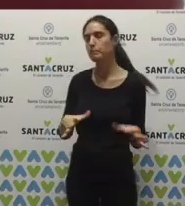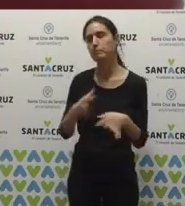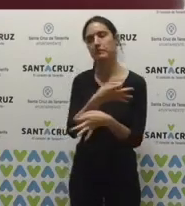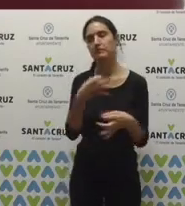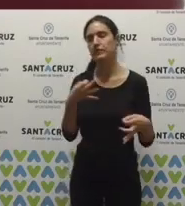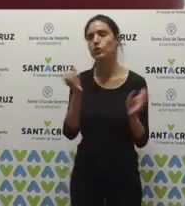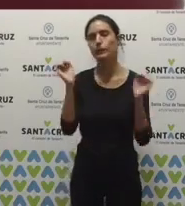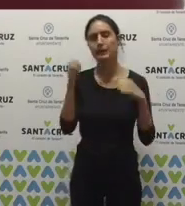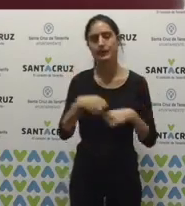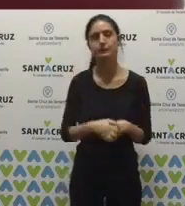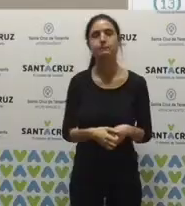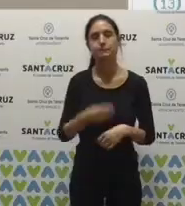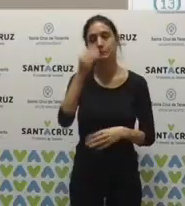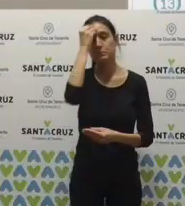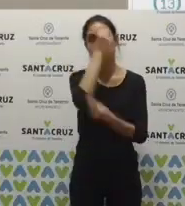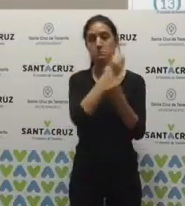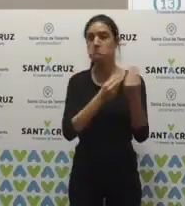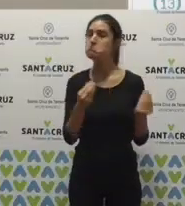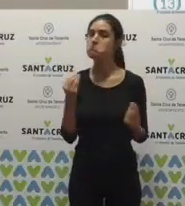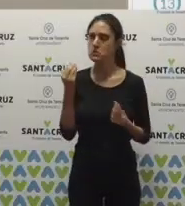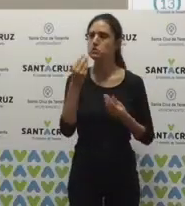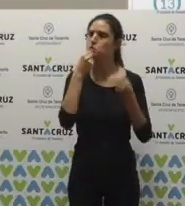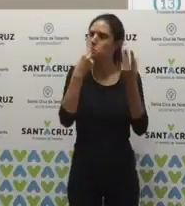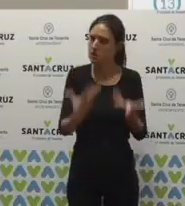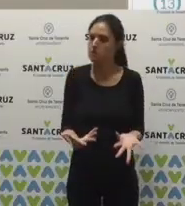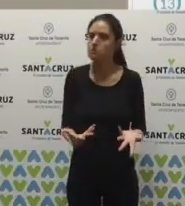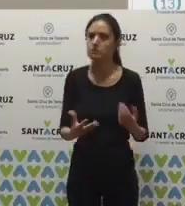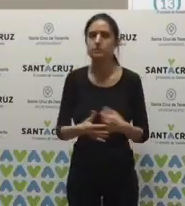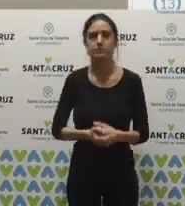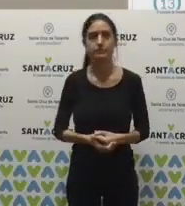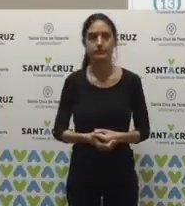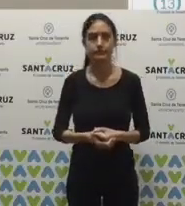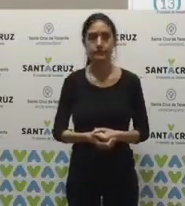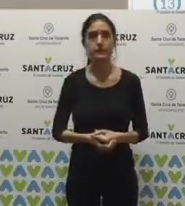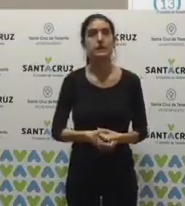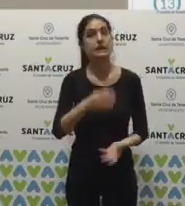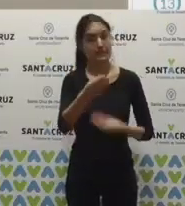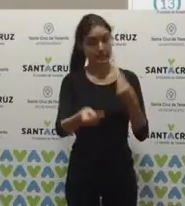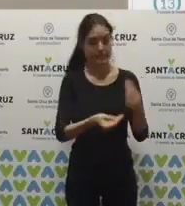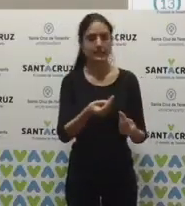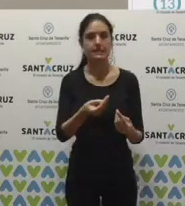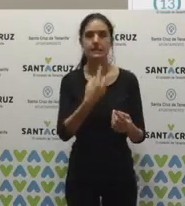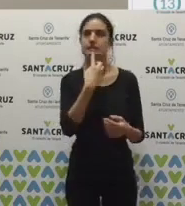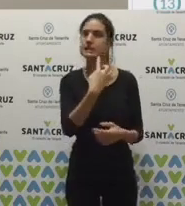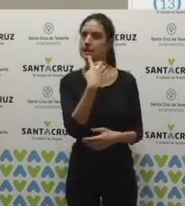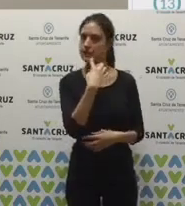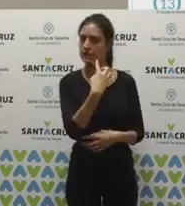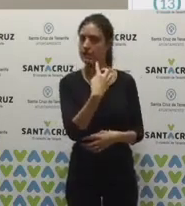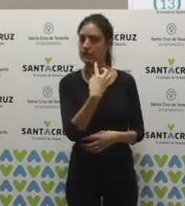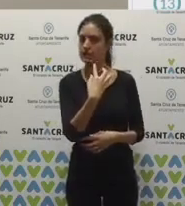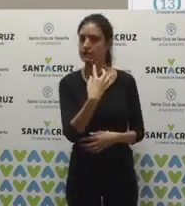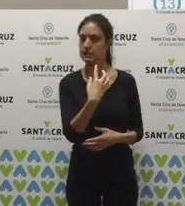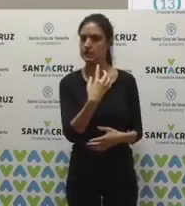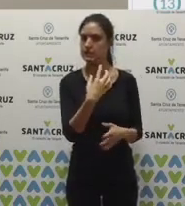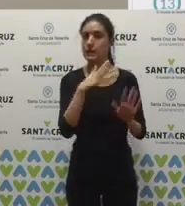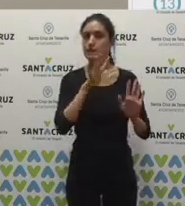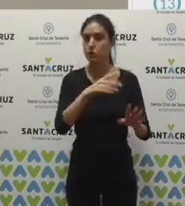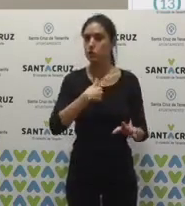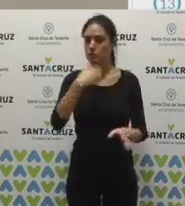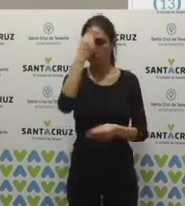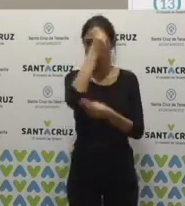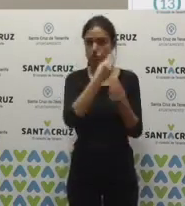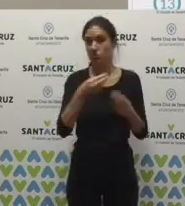me parece me parece bien que se haga una referencia si lo estiman conveniente pero a mí me parece la